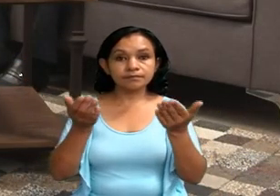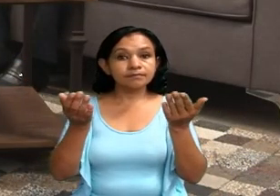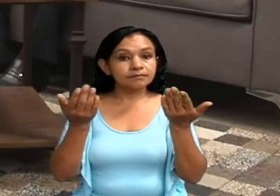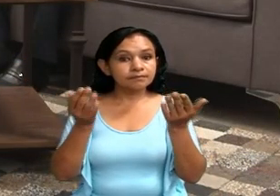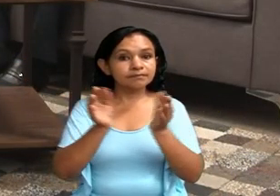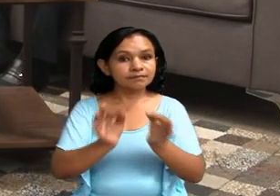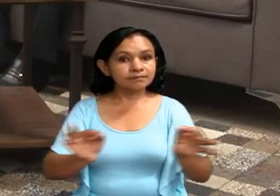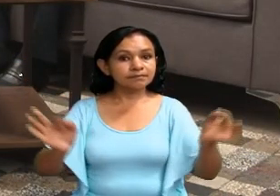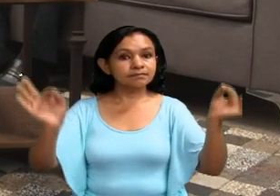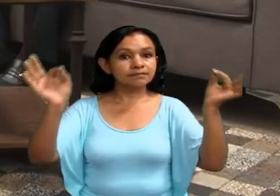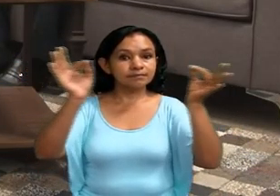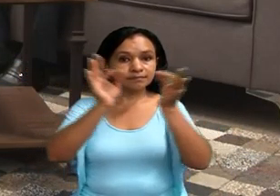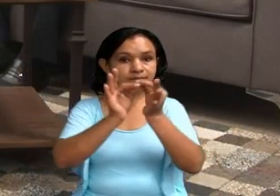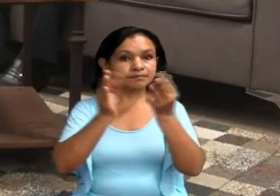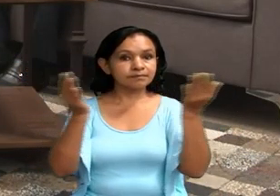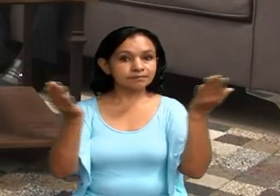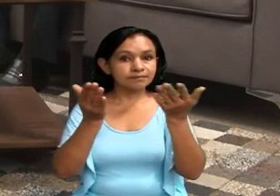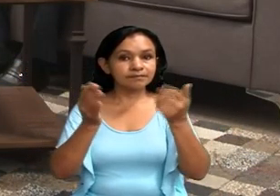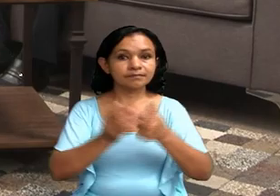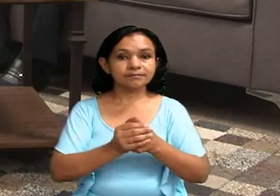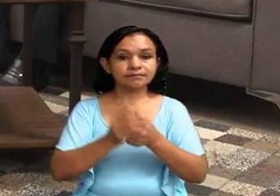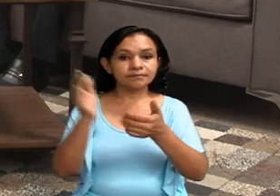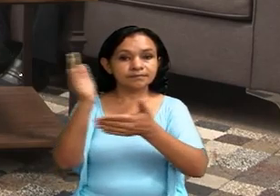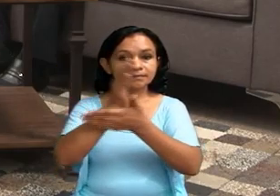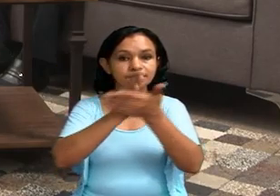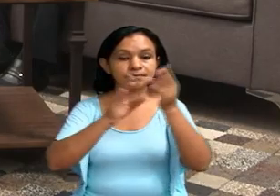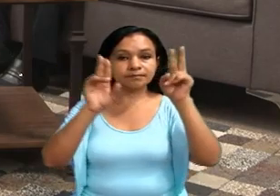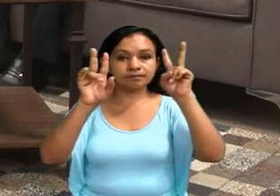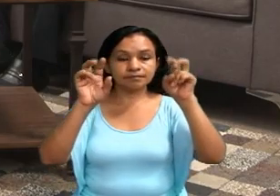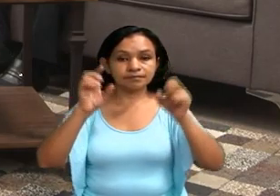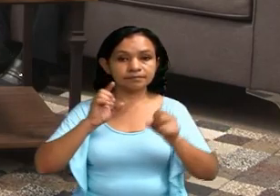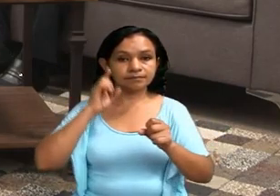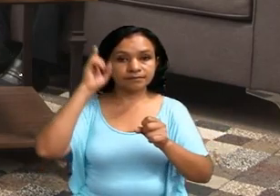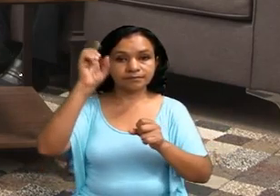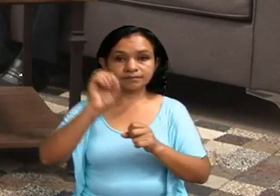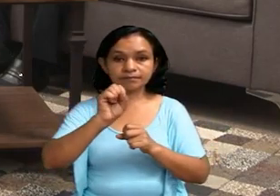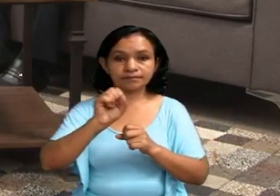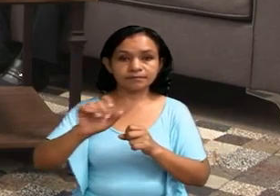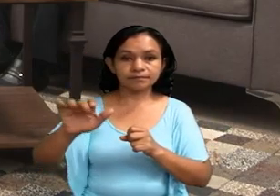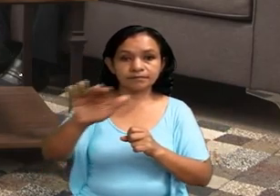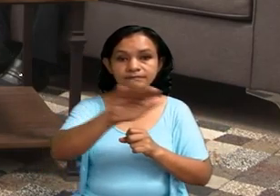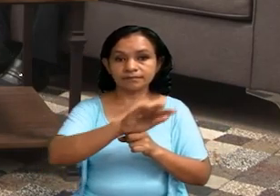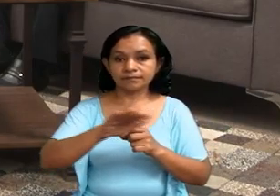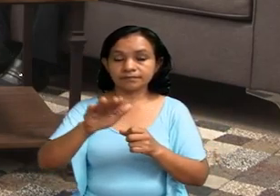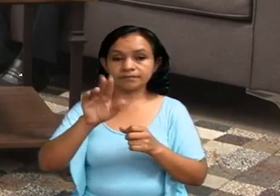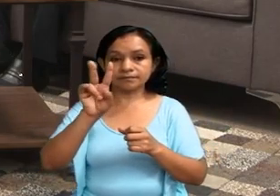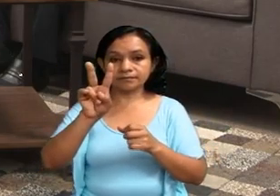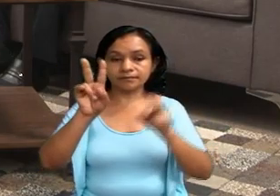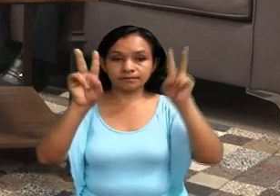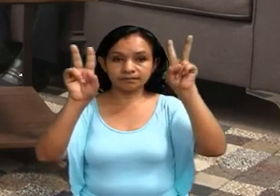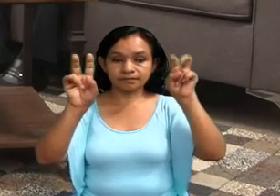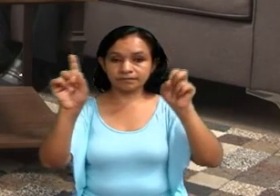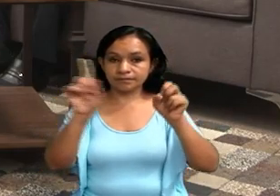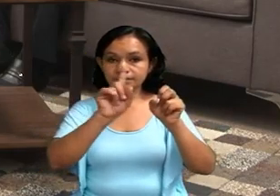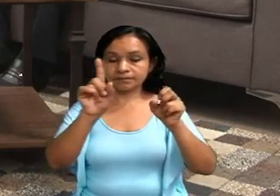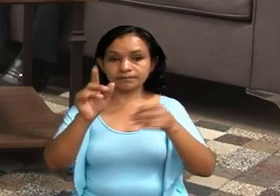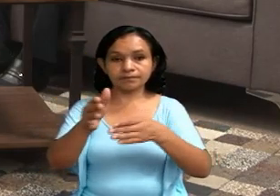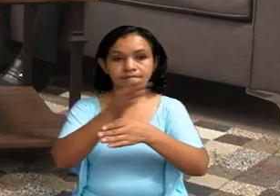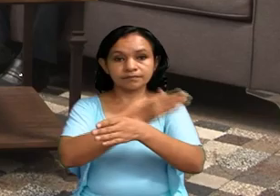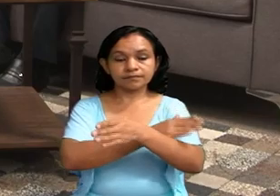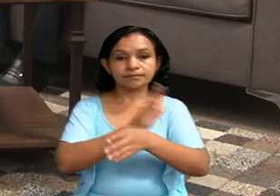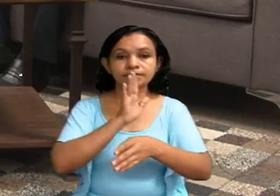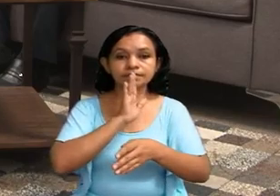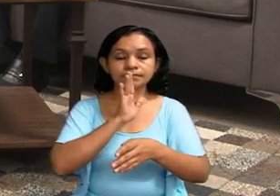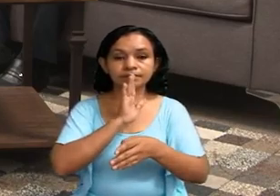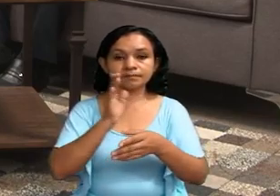bastante grande y bastante importante en algunos aspectos para el desarrollo de la sociedad, pero no se queda inmersa a estos dos aspectos. Usted mencionaba